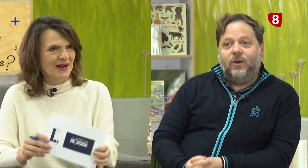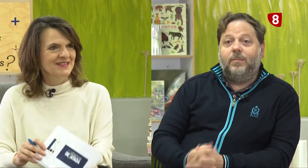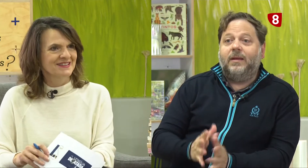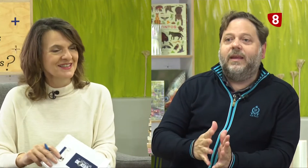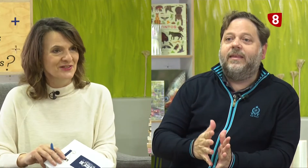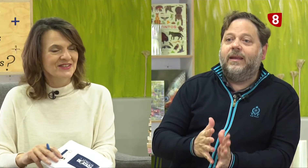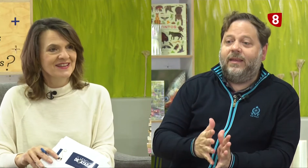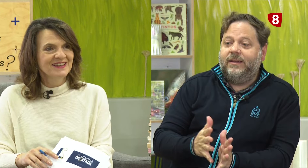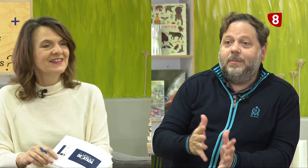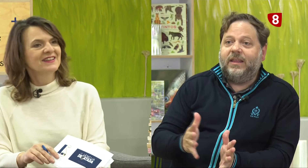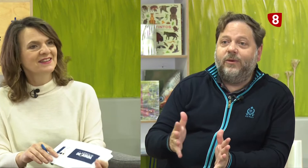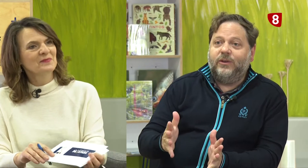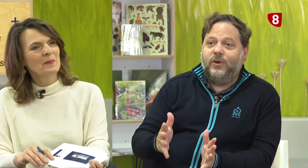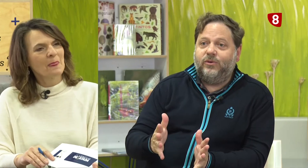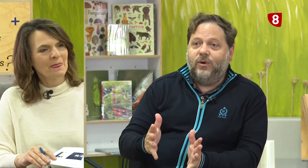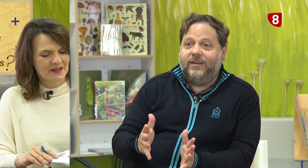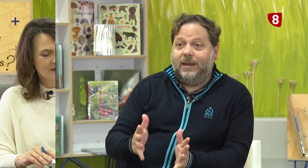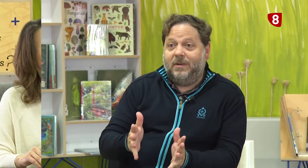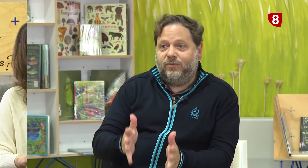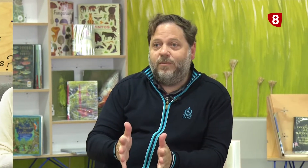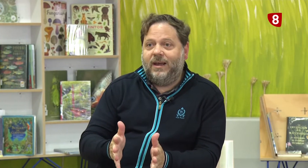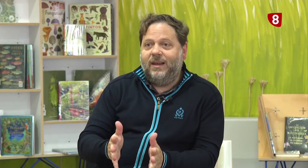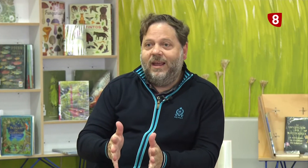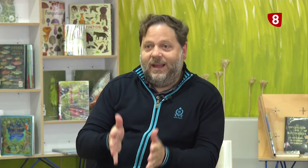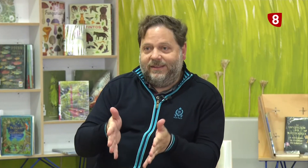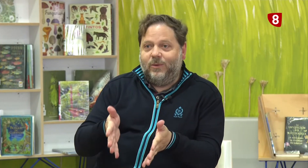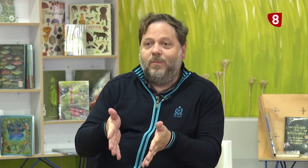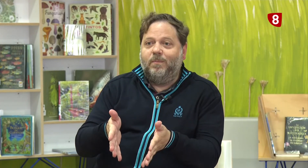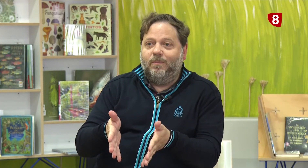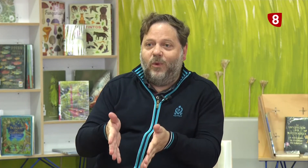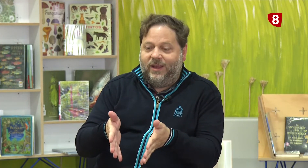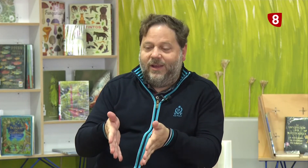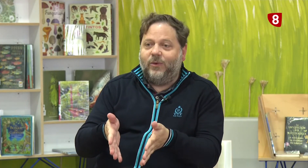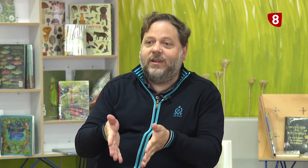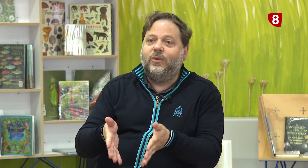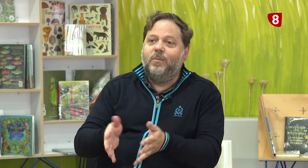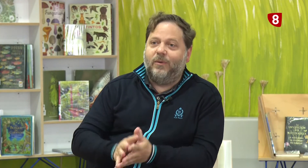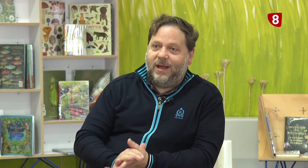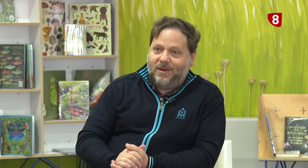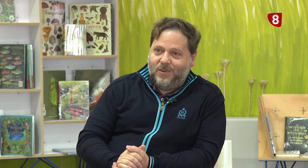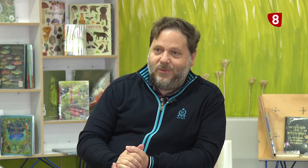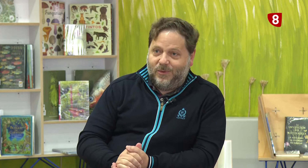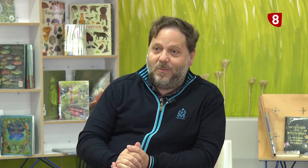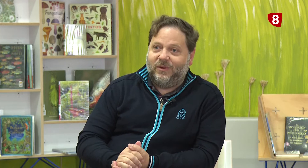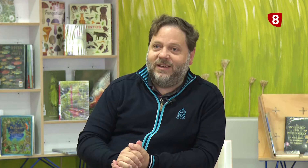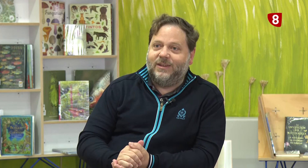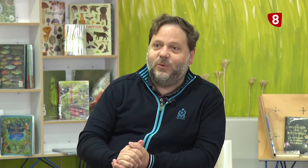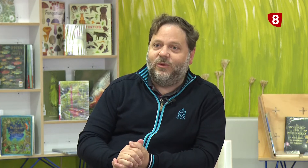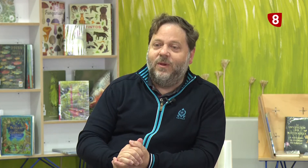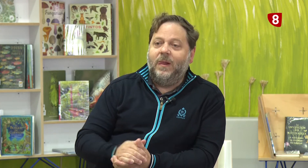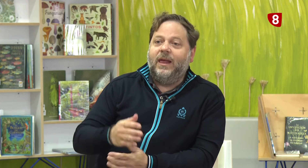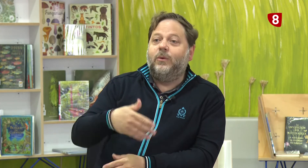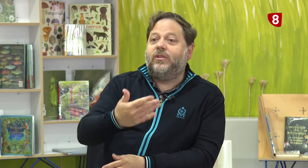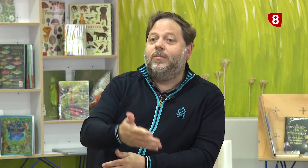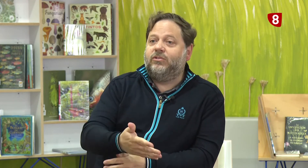acabas de decir. Claro, quizá la interpretación que yo he hecho es la más formal, o estando en un programa como puede ser el